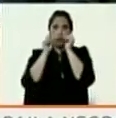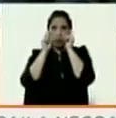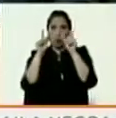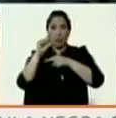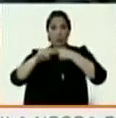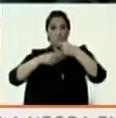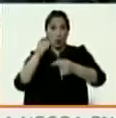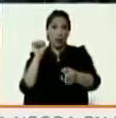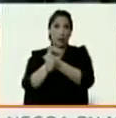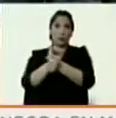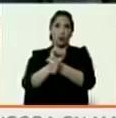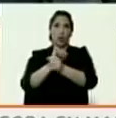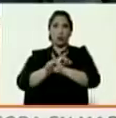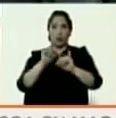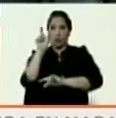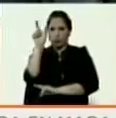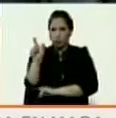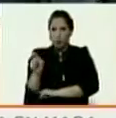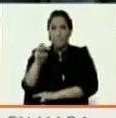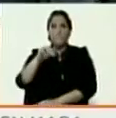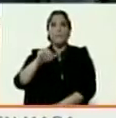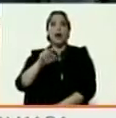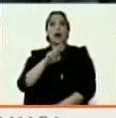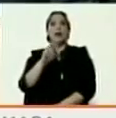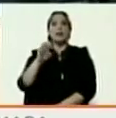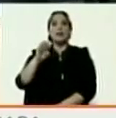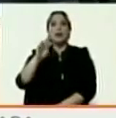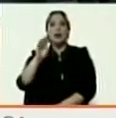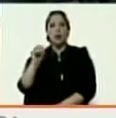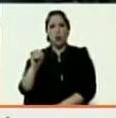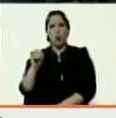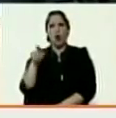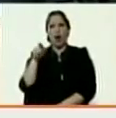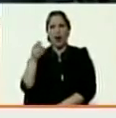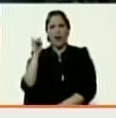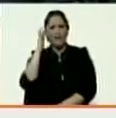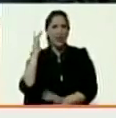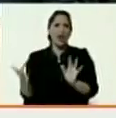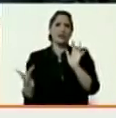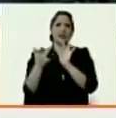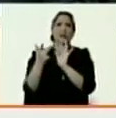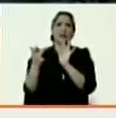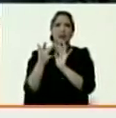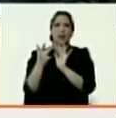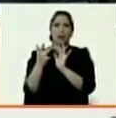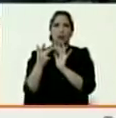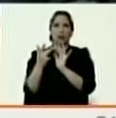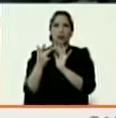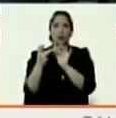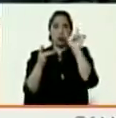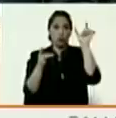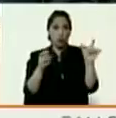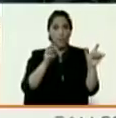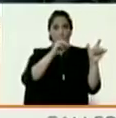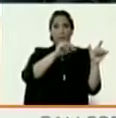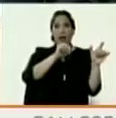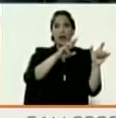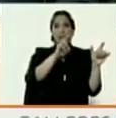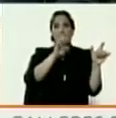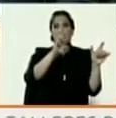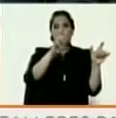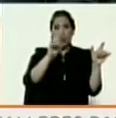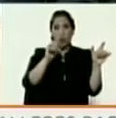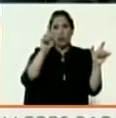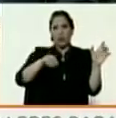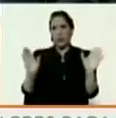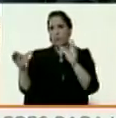de capturado el señor Marrero, de que había un nexo entre este señor Marrero y una banda